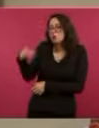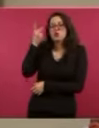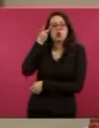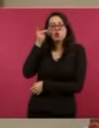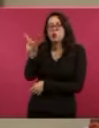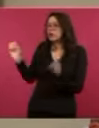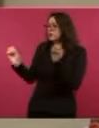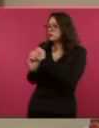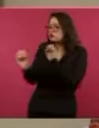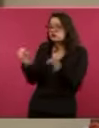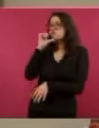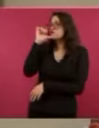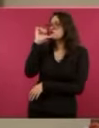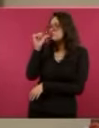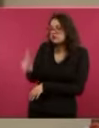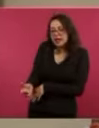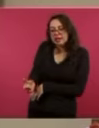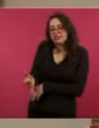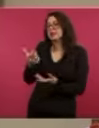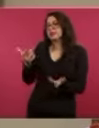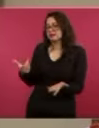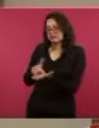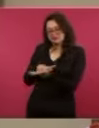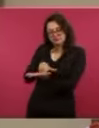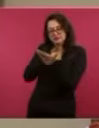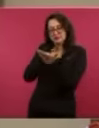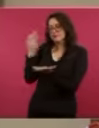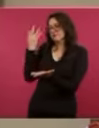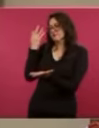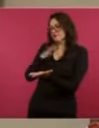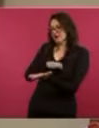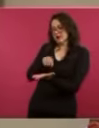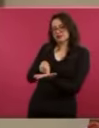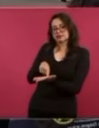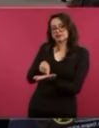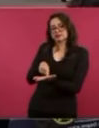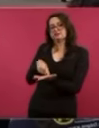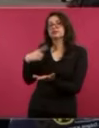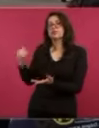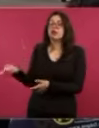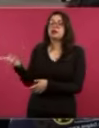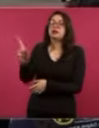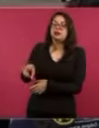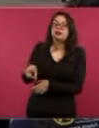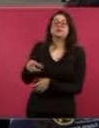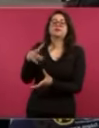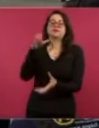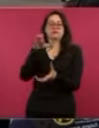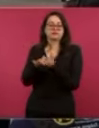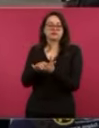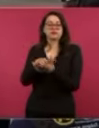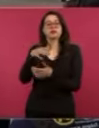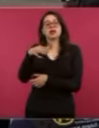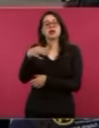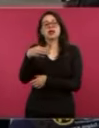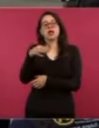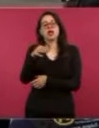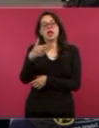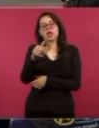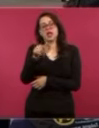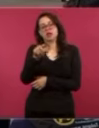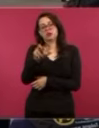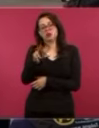legítima propiedad de la titularidad a favor de su difunto esposo, el guionista Héctor Manuel González